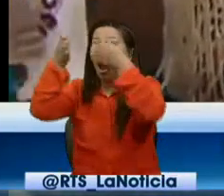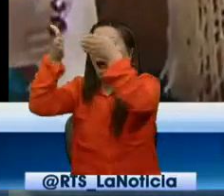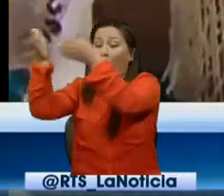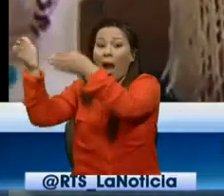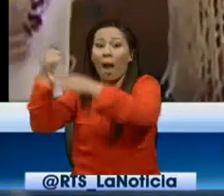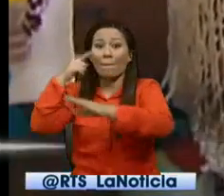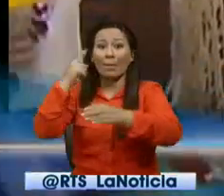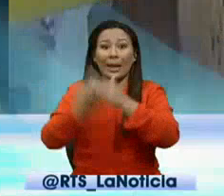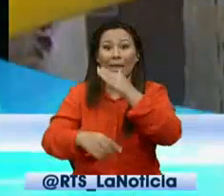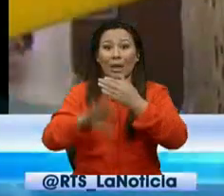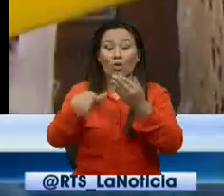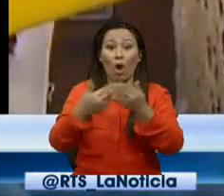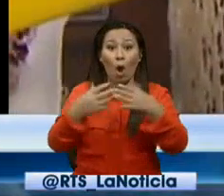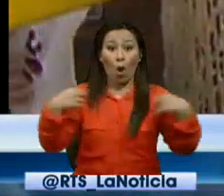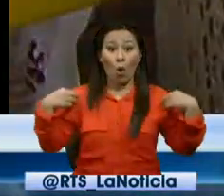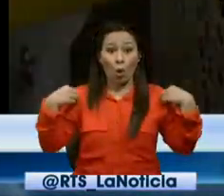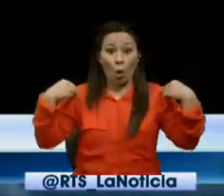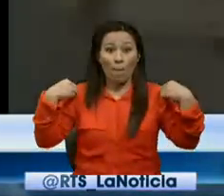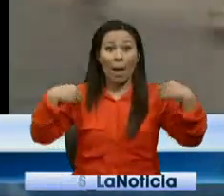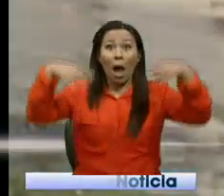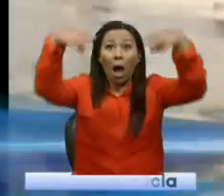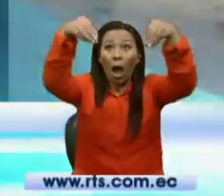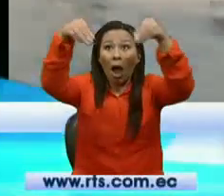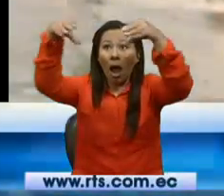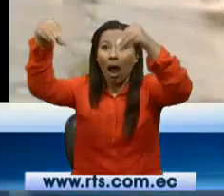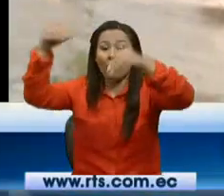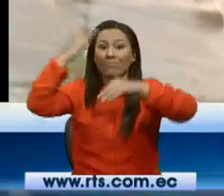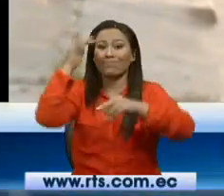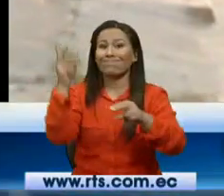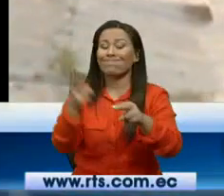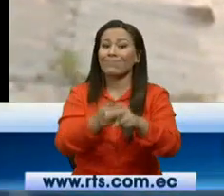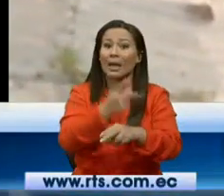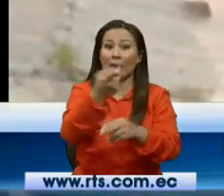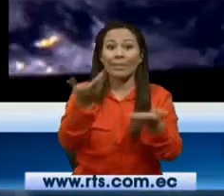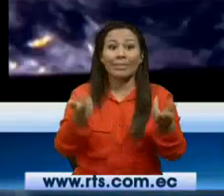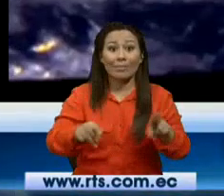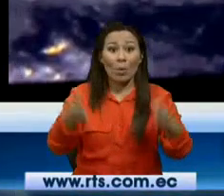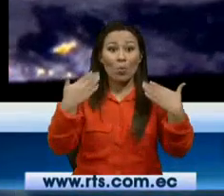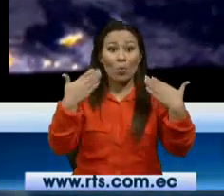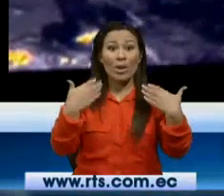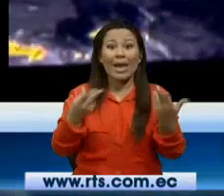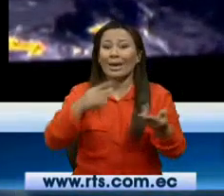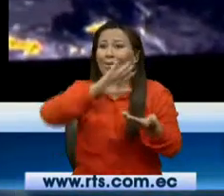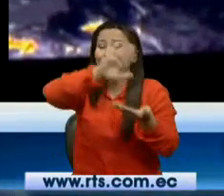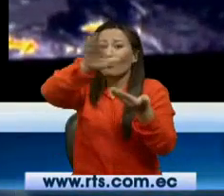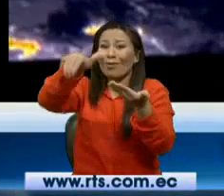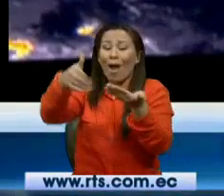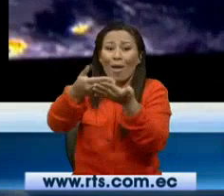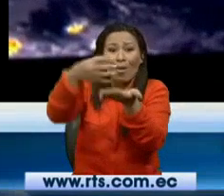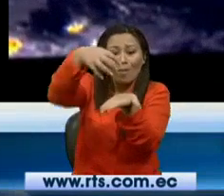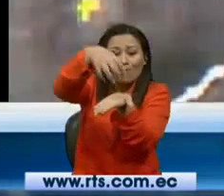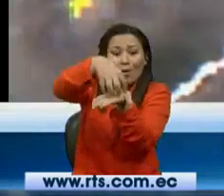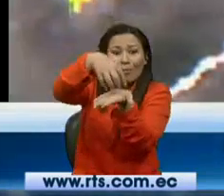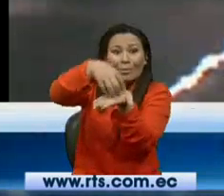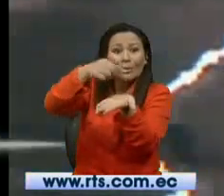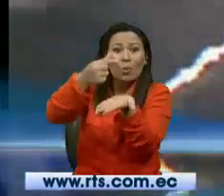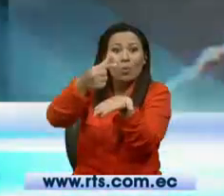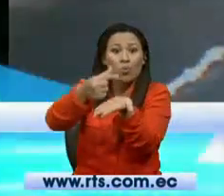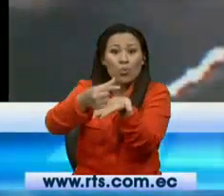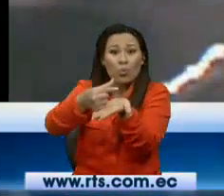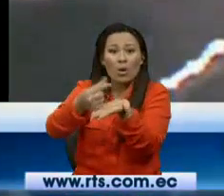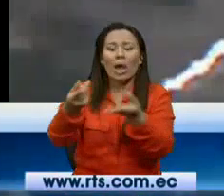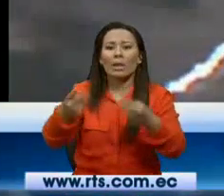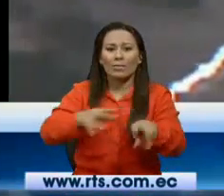para que la ropa no se nos moje, no se nos pierda. Pero no solo en el puerto principal, llovió en casi toda la provincia del Guayas, así como